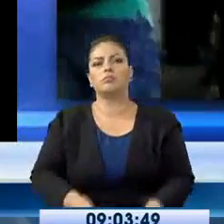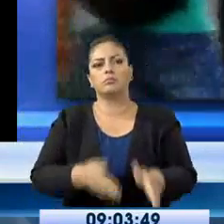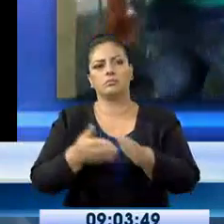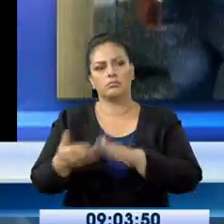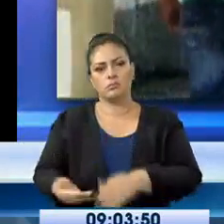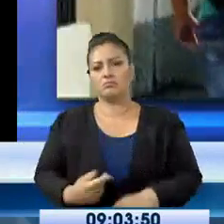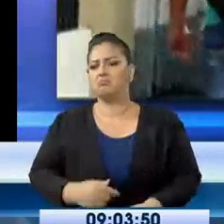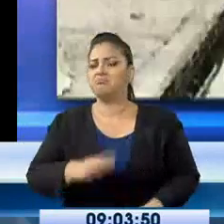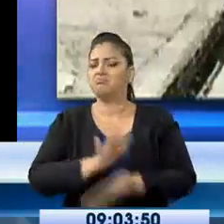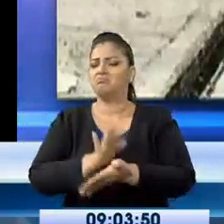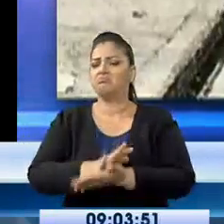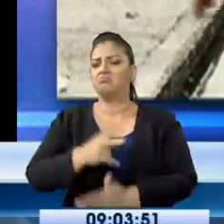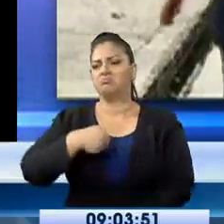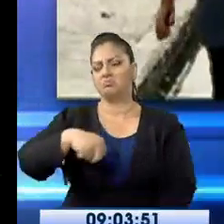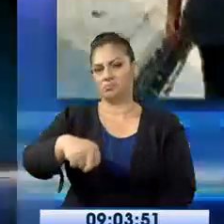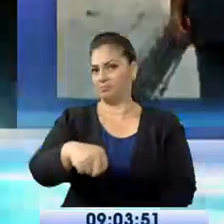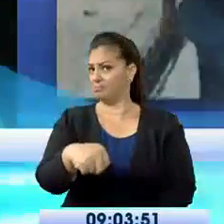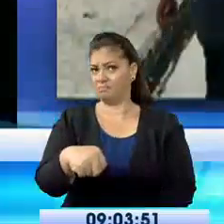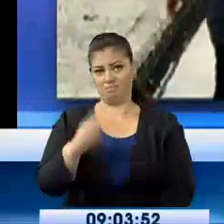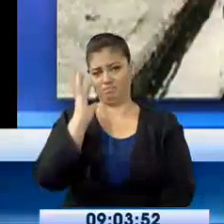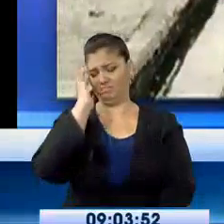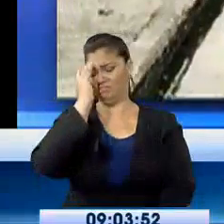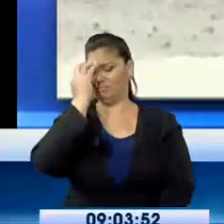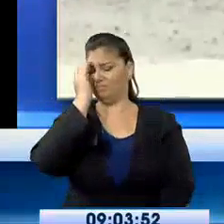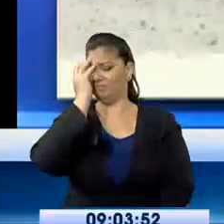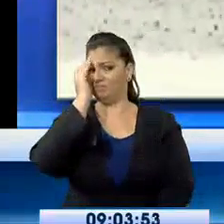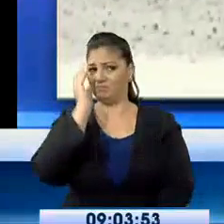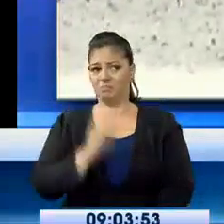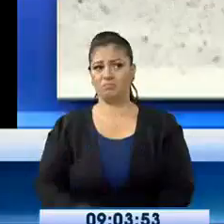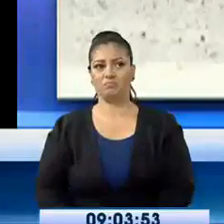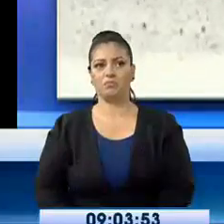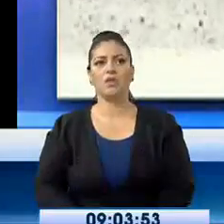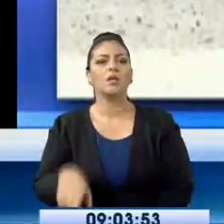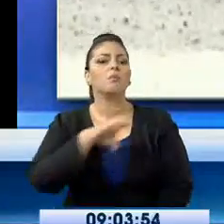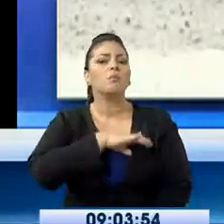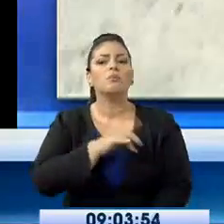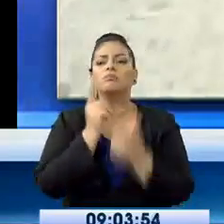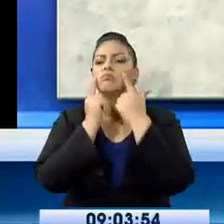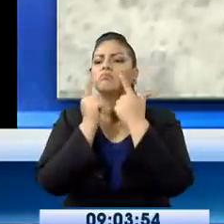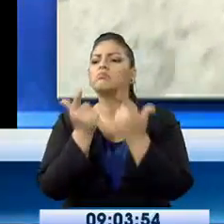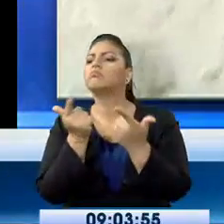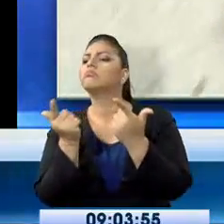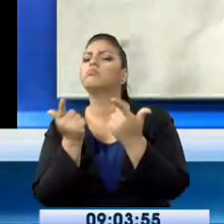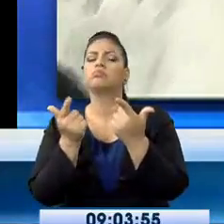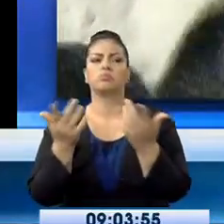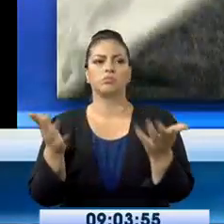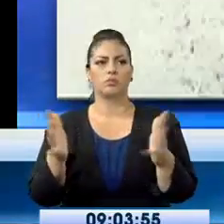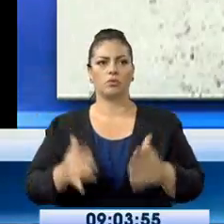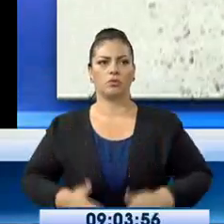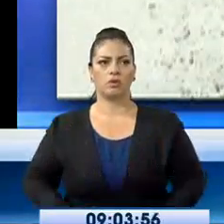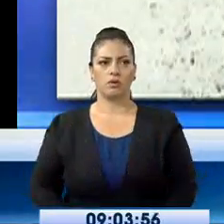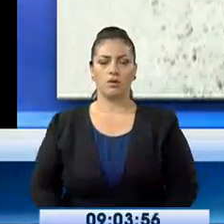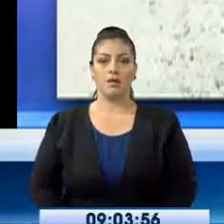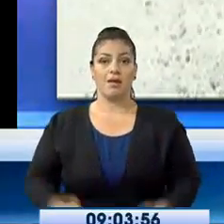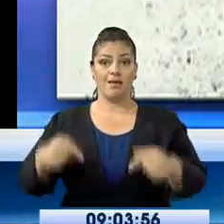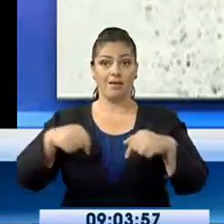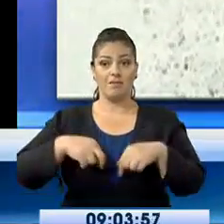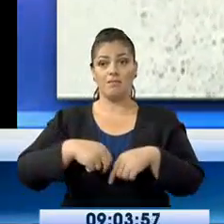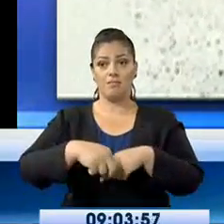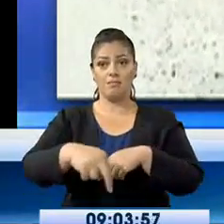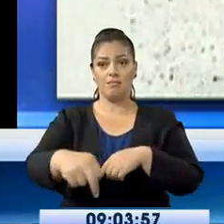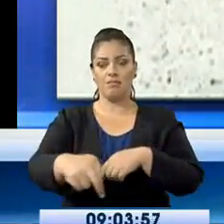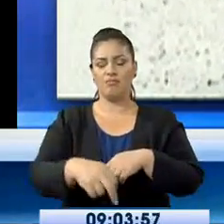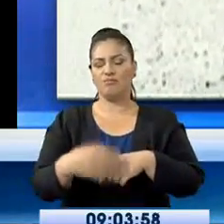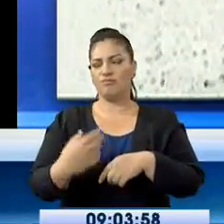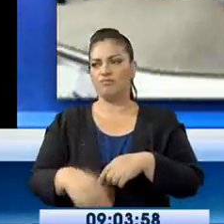en la calle. La verdad es que por aquí ni siquiera, como ustedes, ni siquiera hay policías. O sea, es la verdad un peligro todos los días pasar por aquí, al menos de